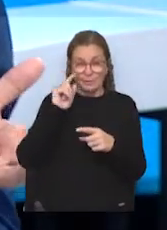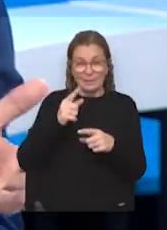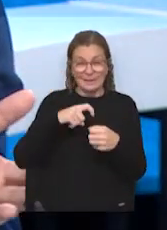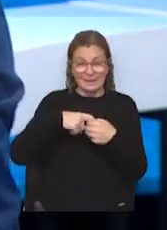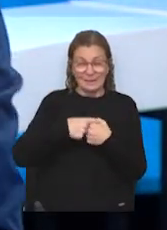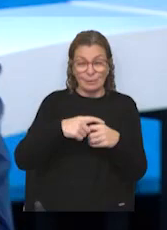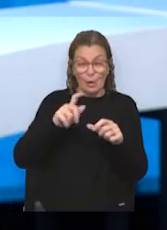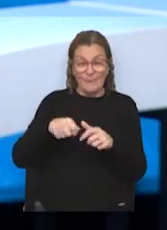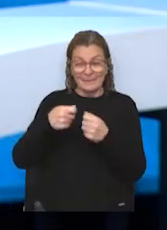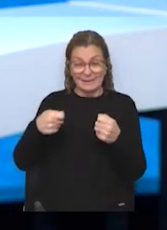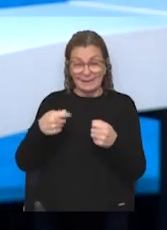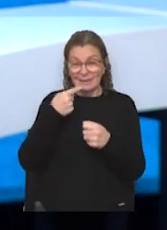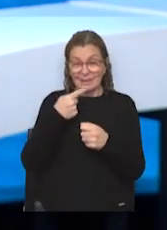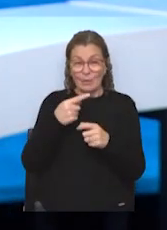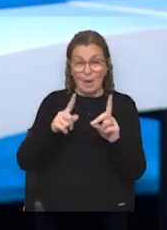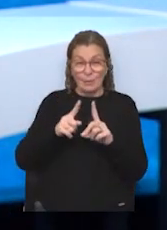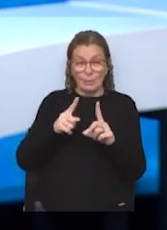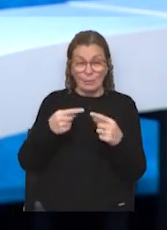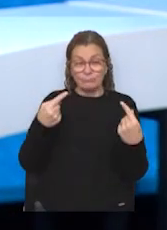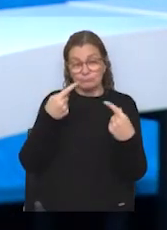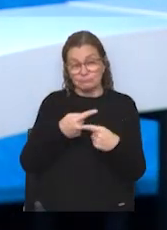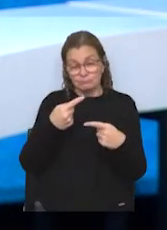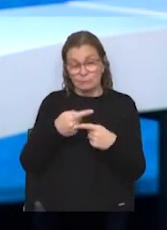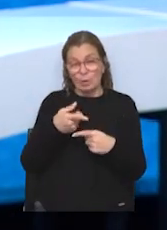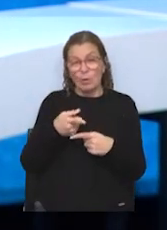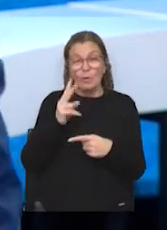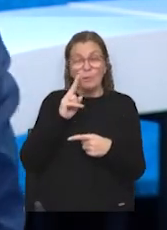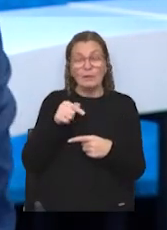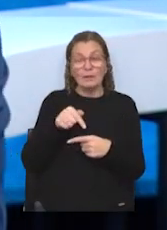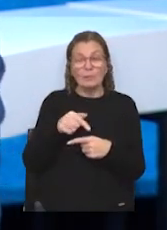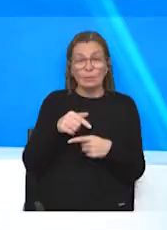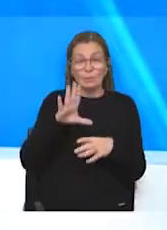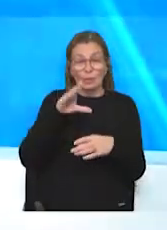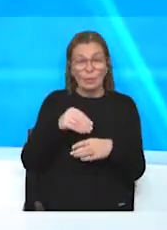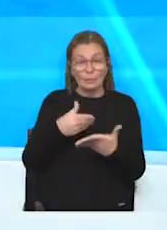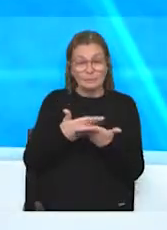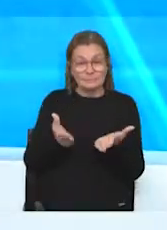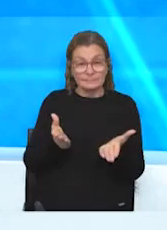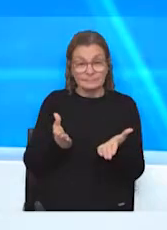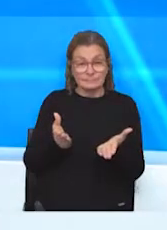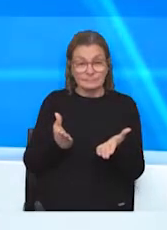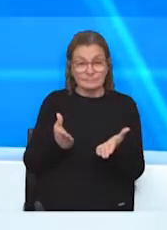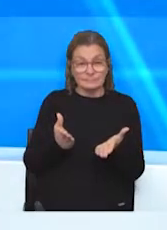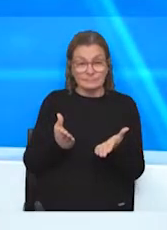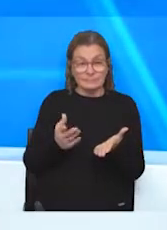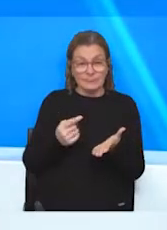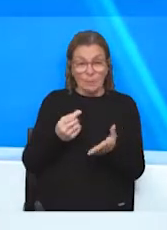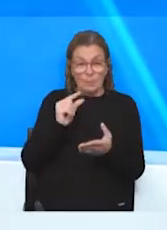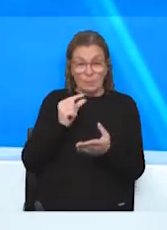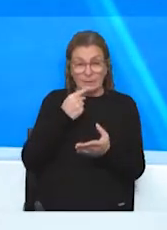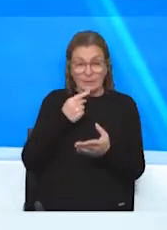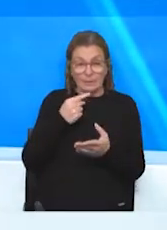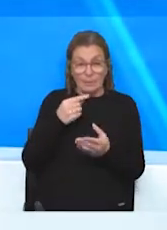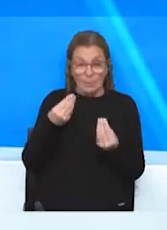sindical del pnt había generado alguna crítica cómo lo ves hoy todo esto que está pasando y es un poco confirmar lo que